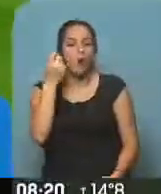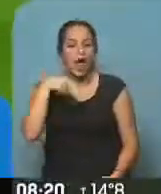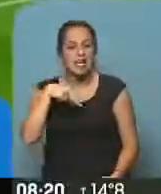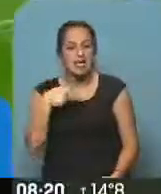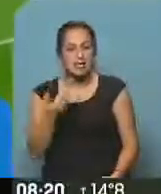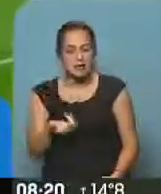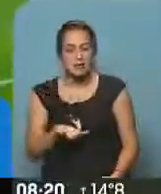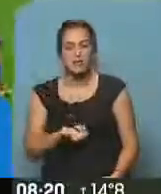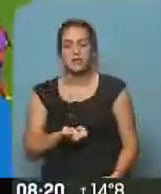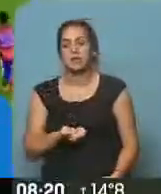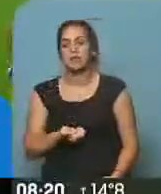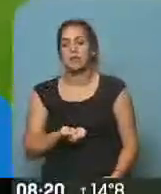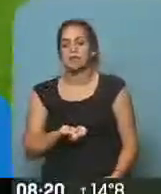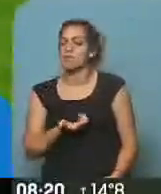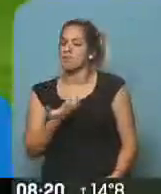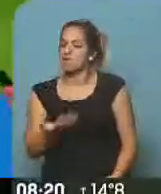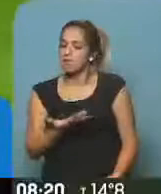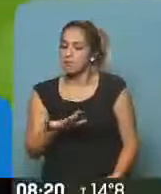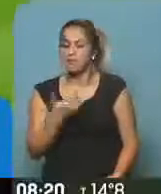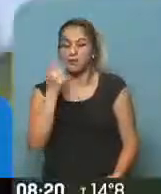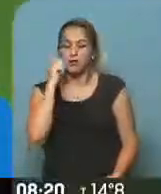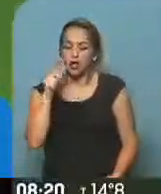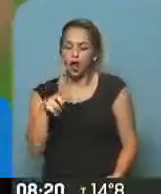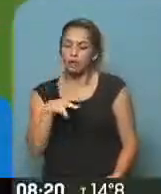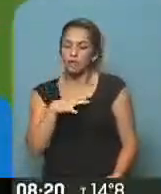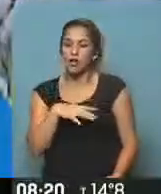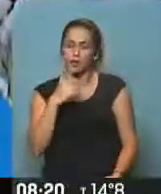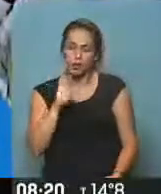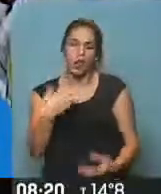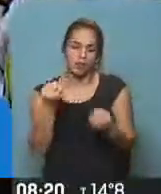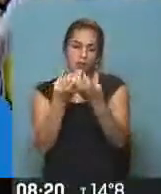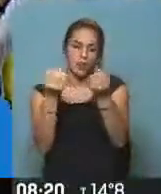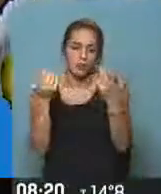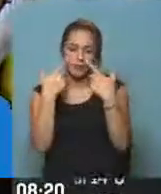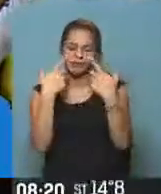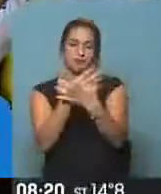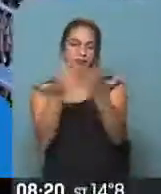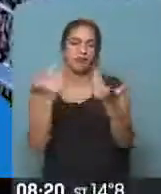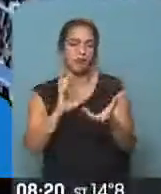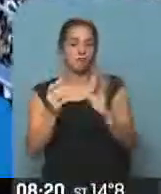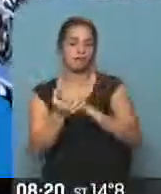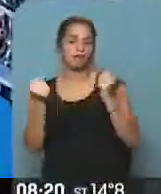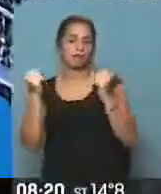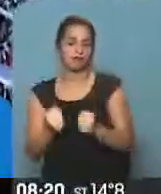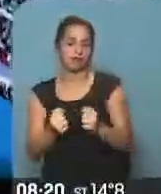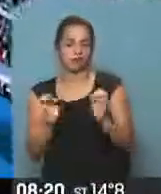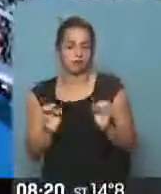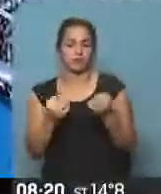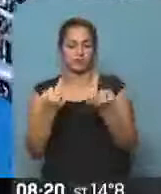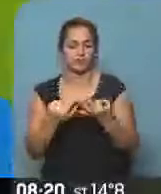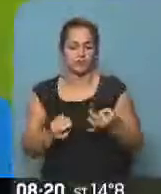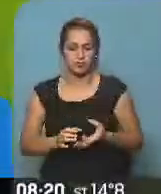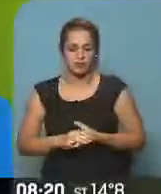sin poder tener la satisfacción de un gol que de todos modos fue reconocido por la gente ayer por su actitud, aquí el momento justamente donde él